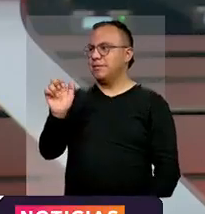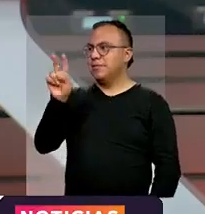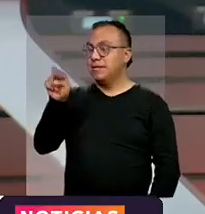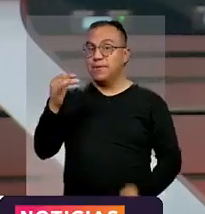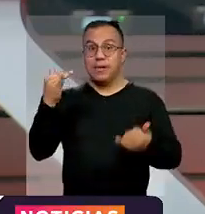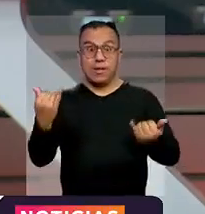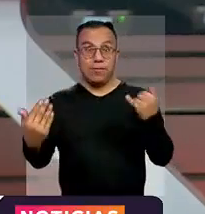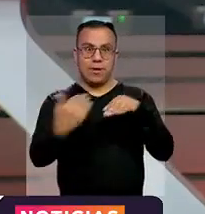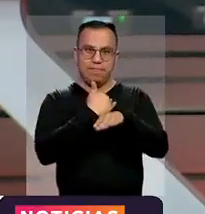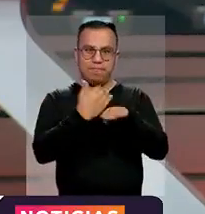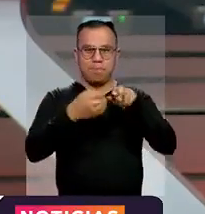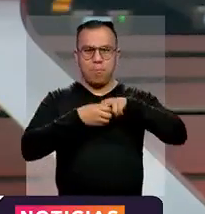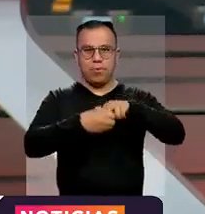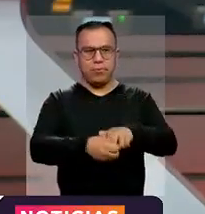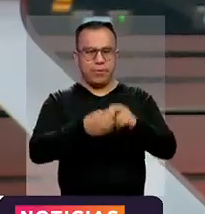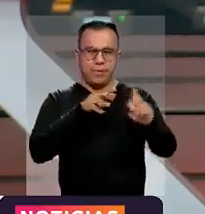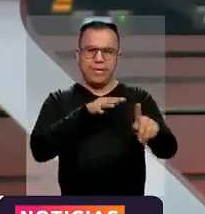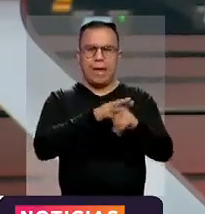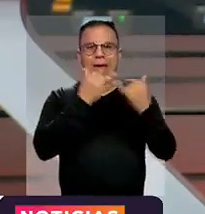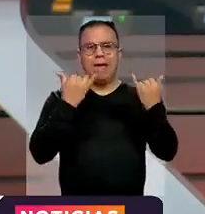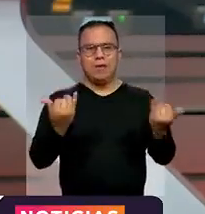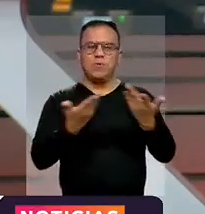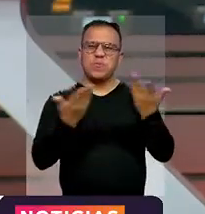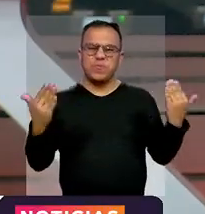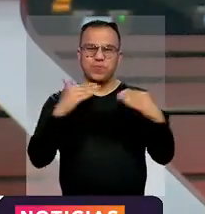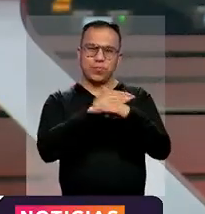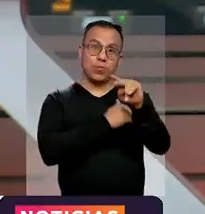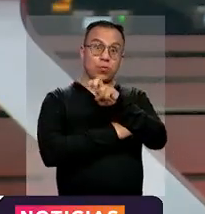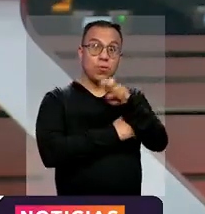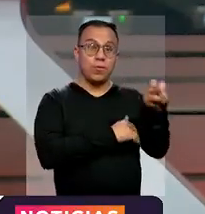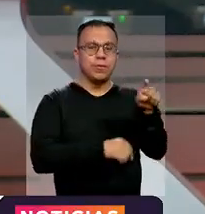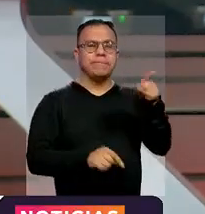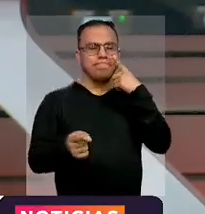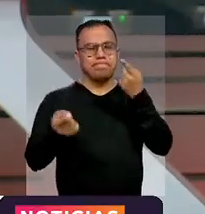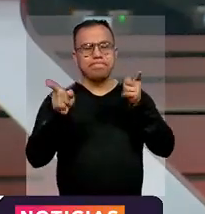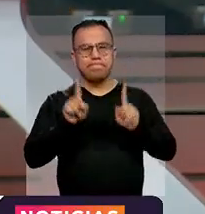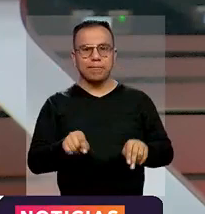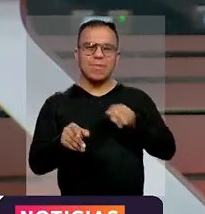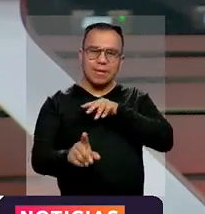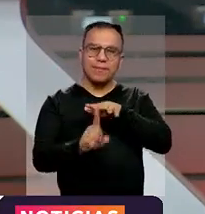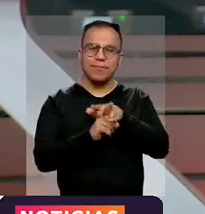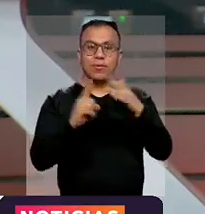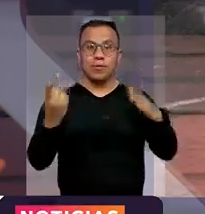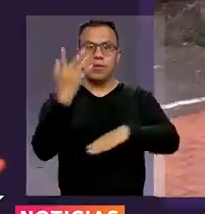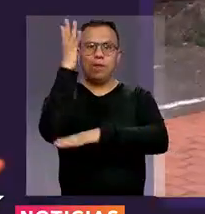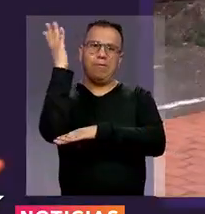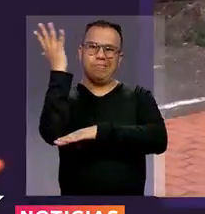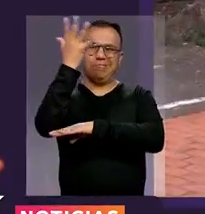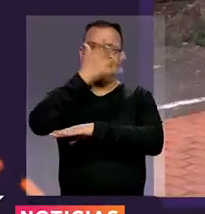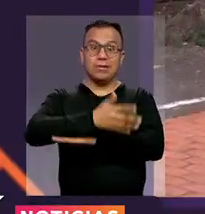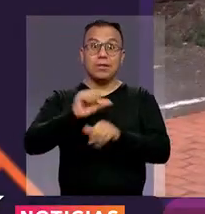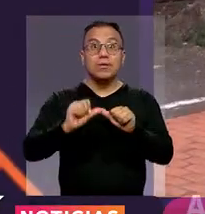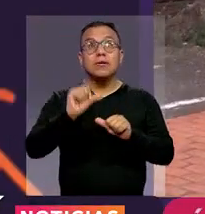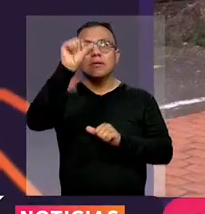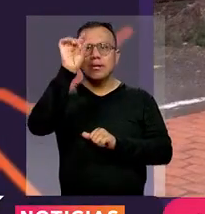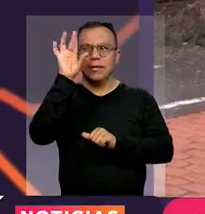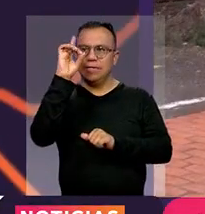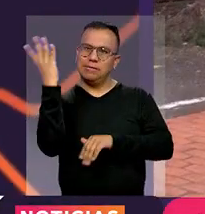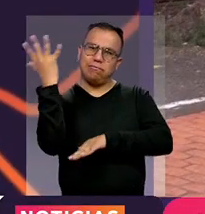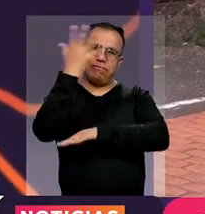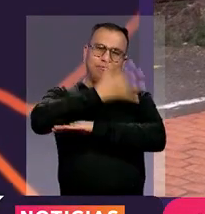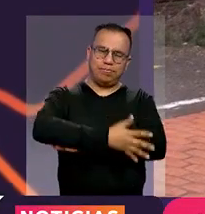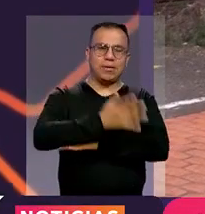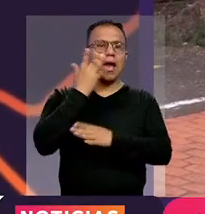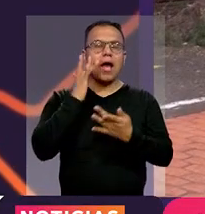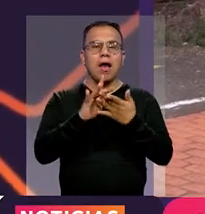Y la movilidad en otro sector de la ciudad, esta vez en la autopista norte, también se vio afectada por la caída de un árbol de 15 metros sobre un bus del SITP